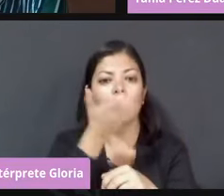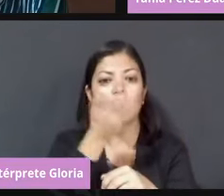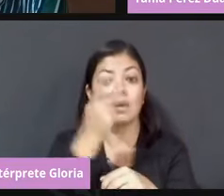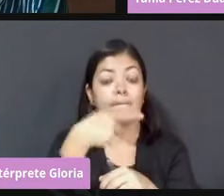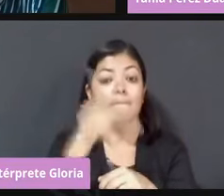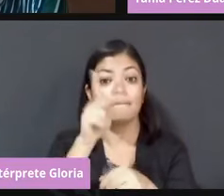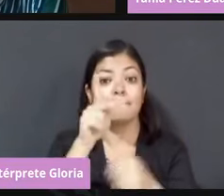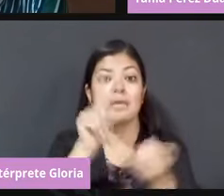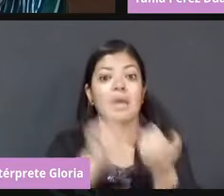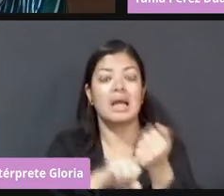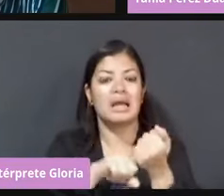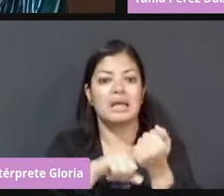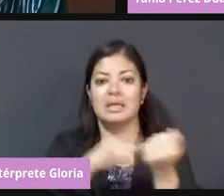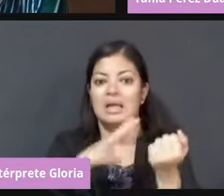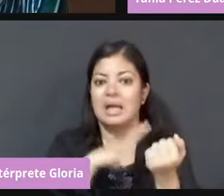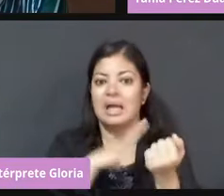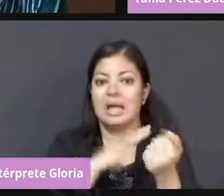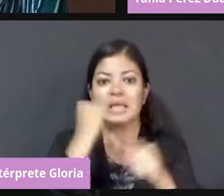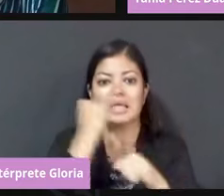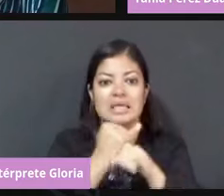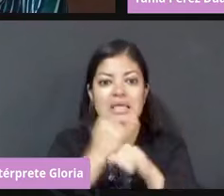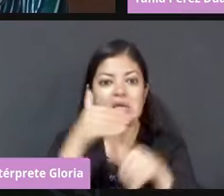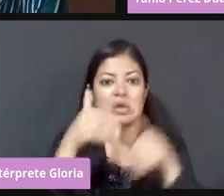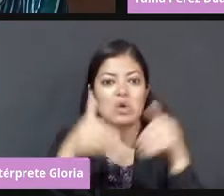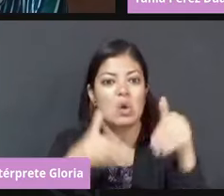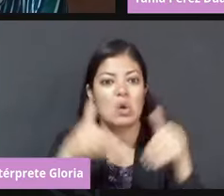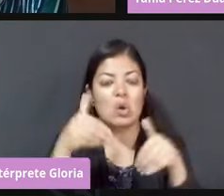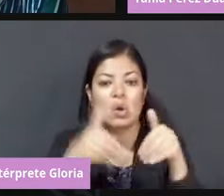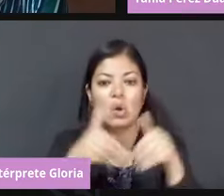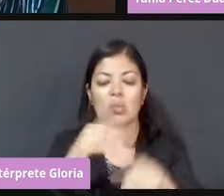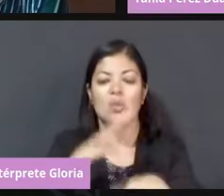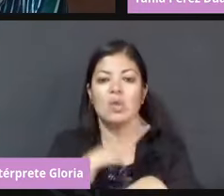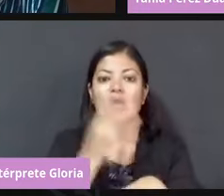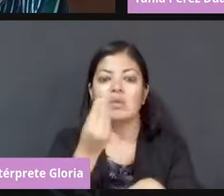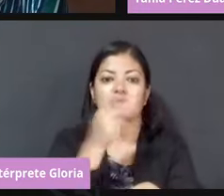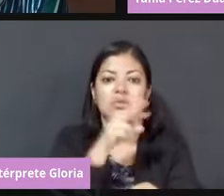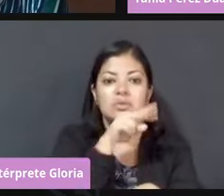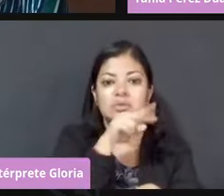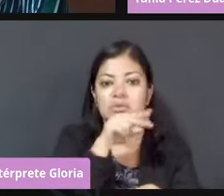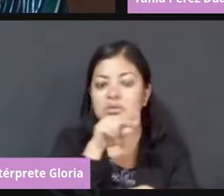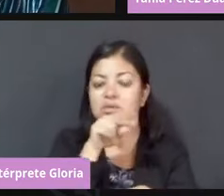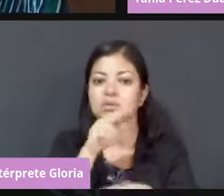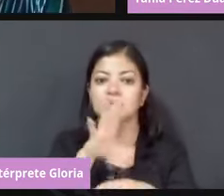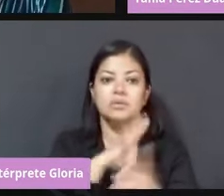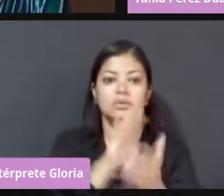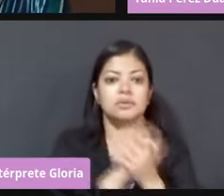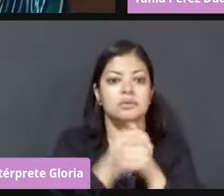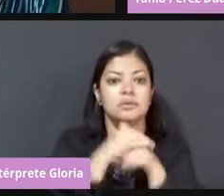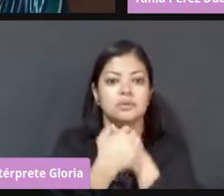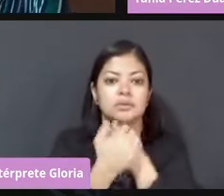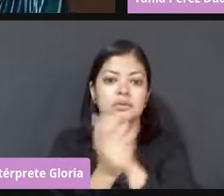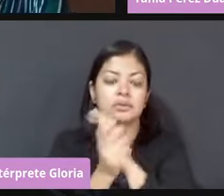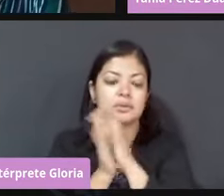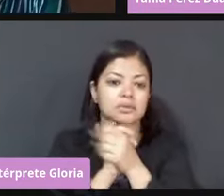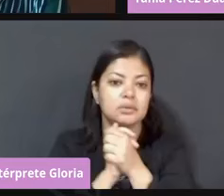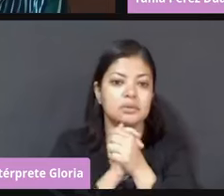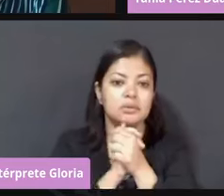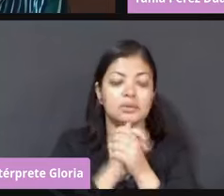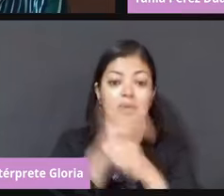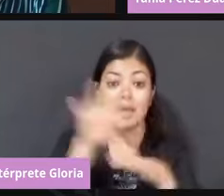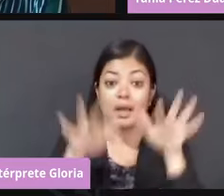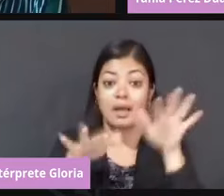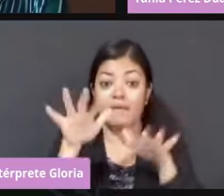mucha incomodidad de por medio. Hay mucha angustia, hay mucha preocupación, hay realmente a